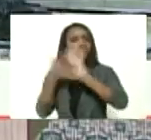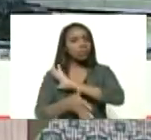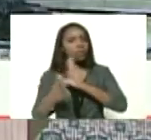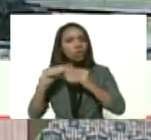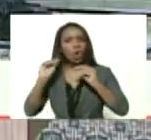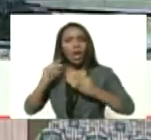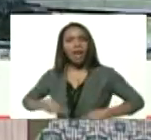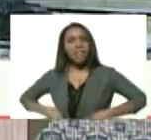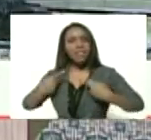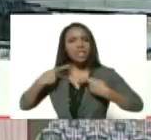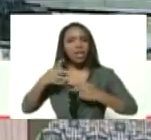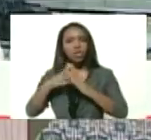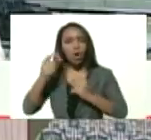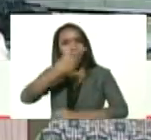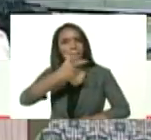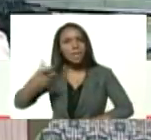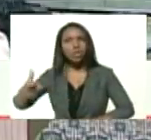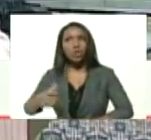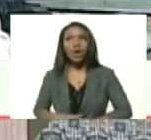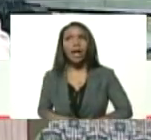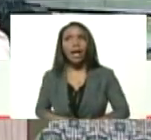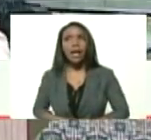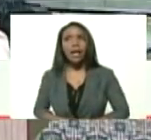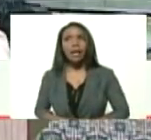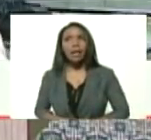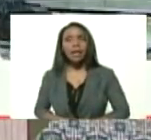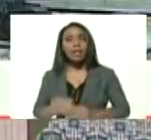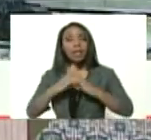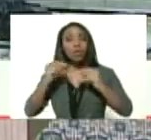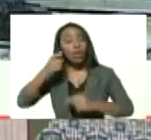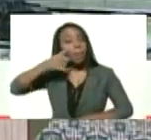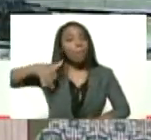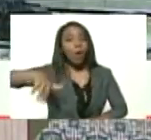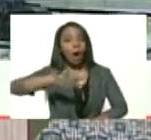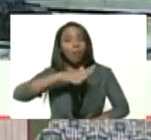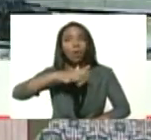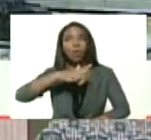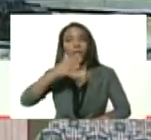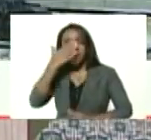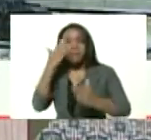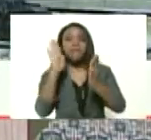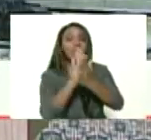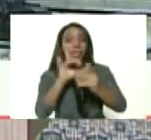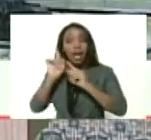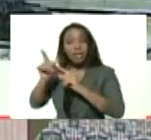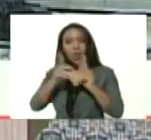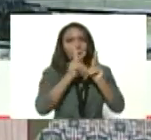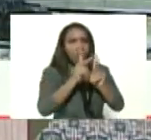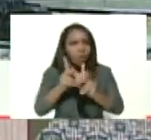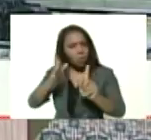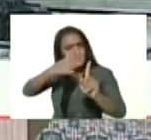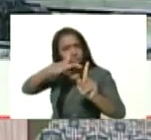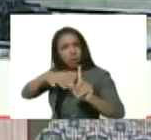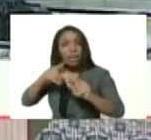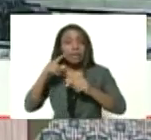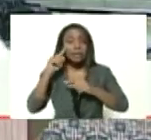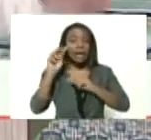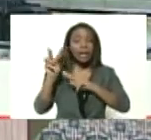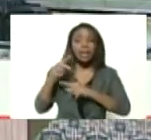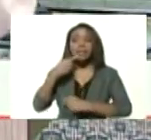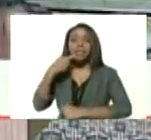vida de toda la ciudadanía y de toda la población. Frente a estos planes salvajes, perversos, le